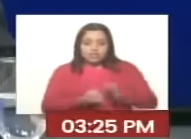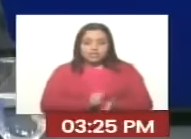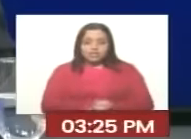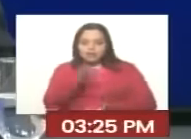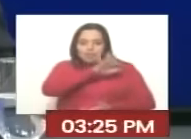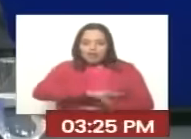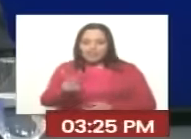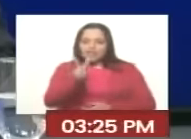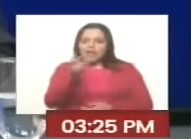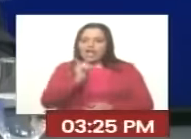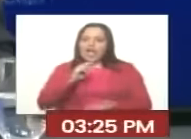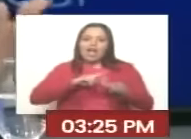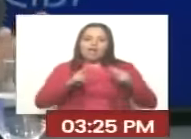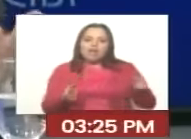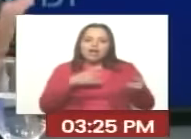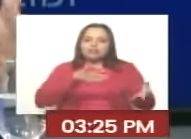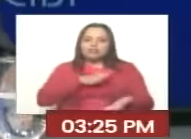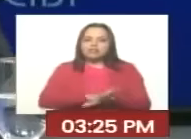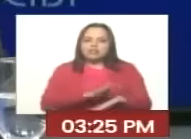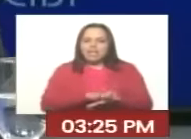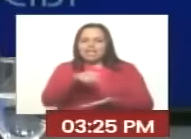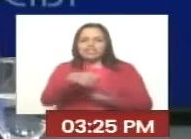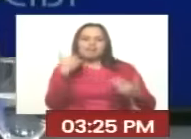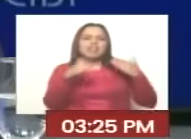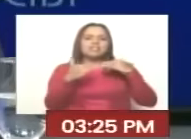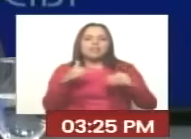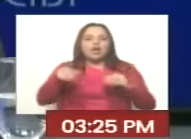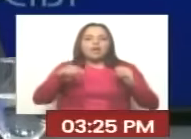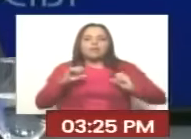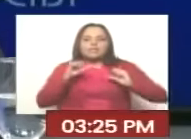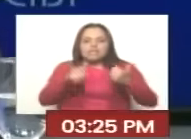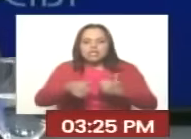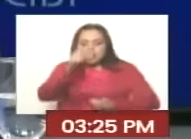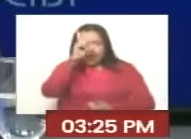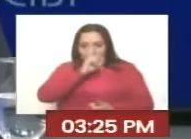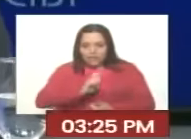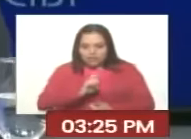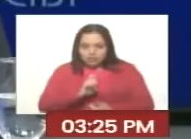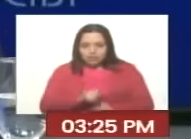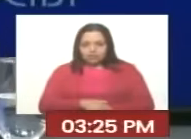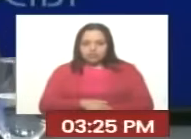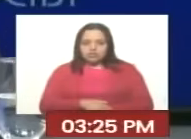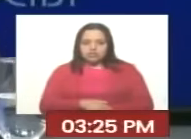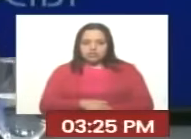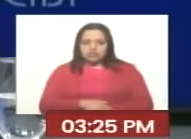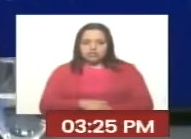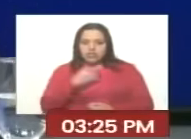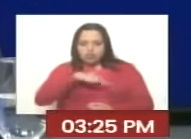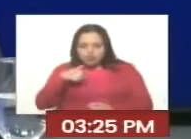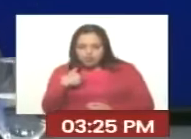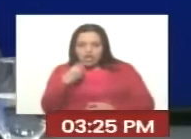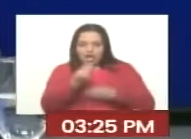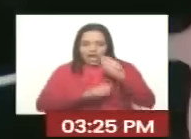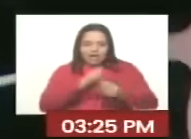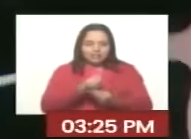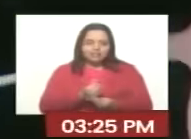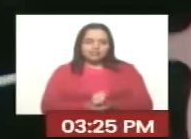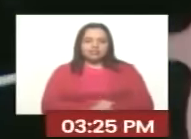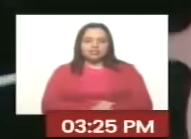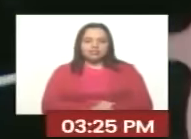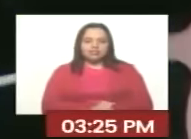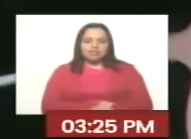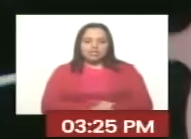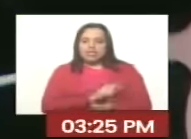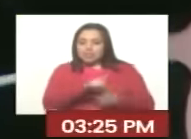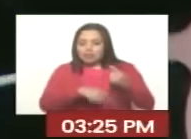Venezuela la paz, la convivencia. Y es el mensaje que doy empezando el año, apenas estamos en la poco luego